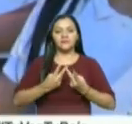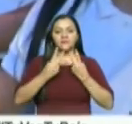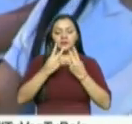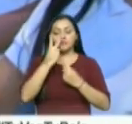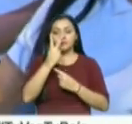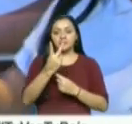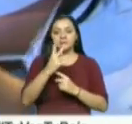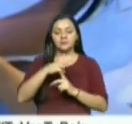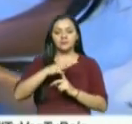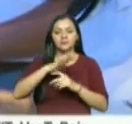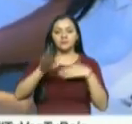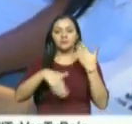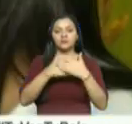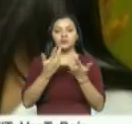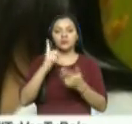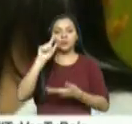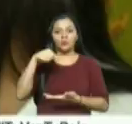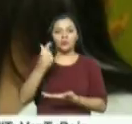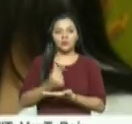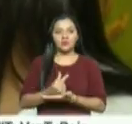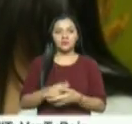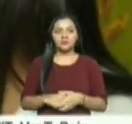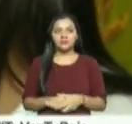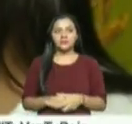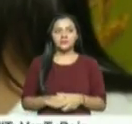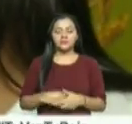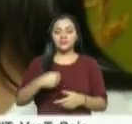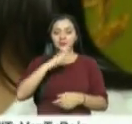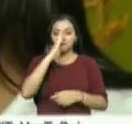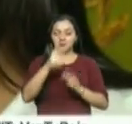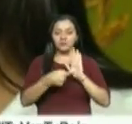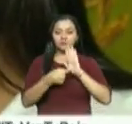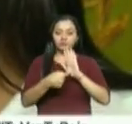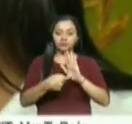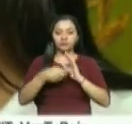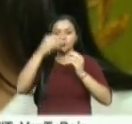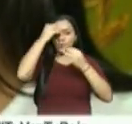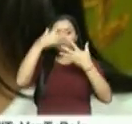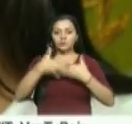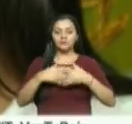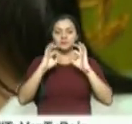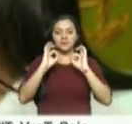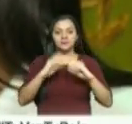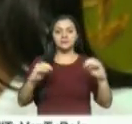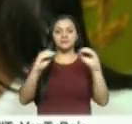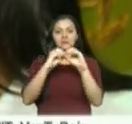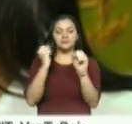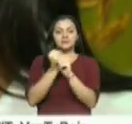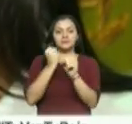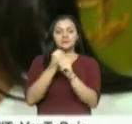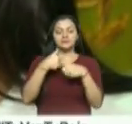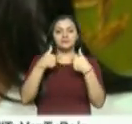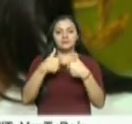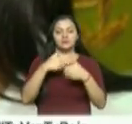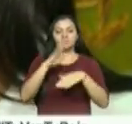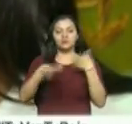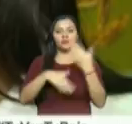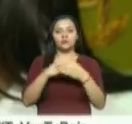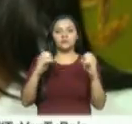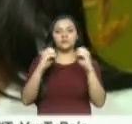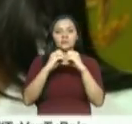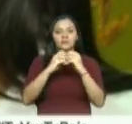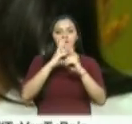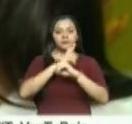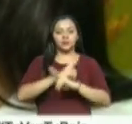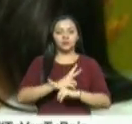Silvestre Manglares del Morro, en Guayas. Como siempre, demostrar todos nuestros conocimientos en nuestros trabajos dentro del área